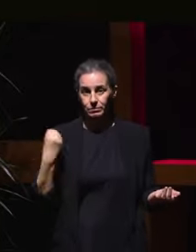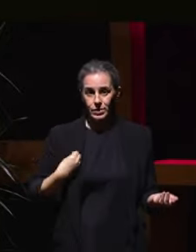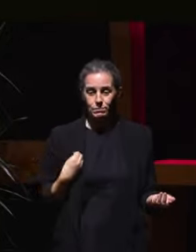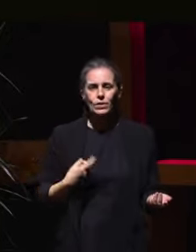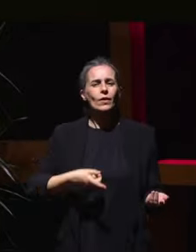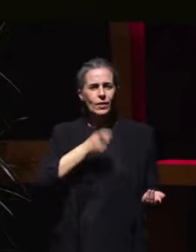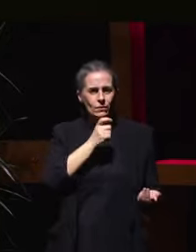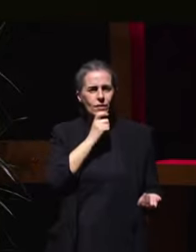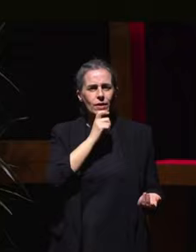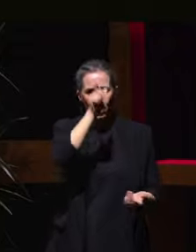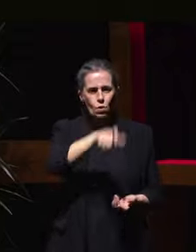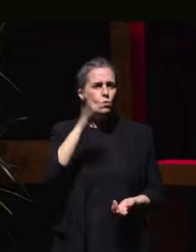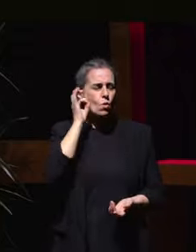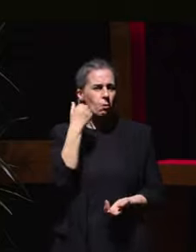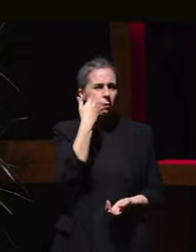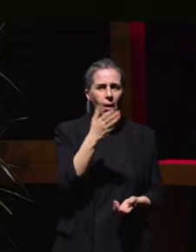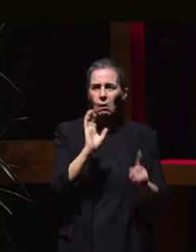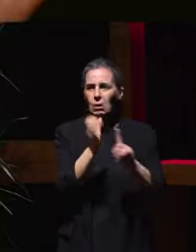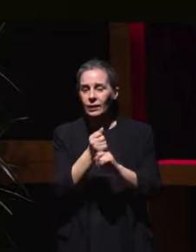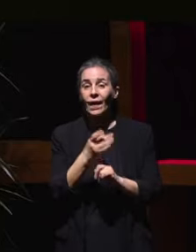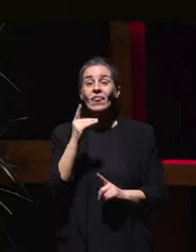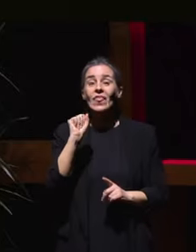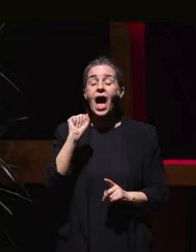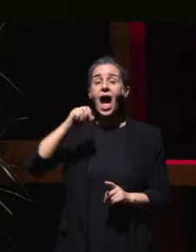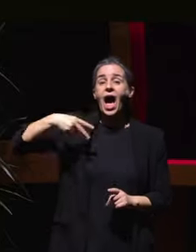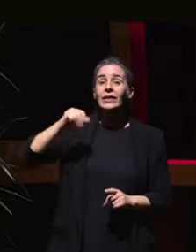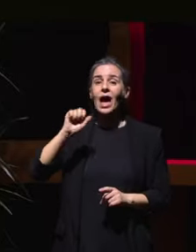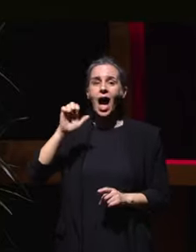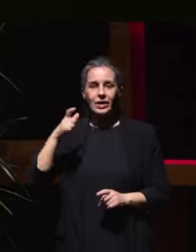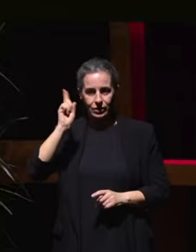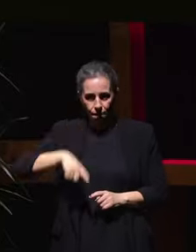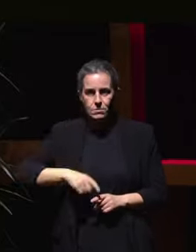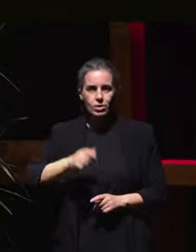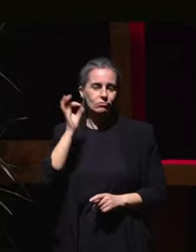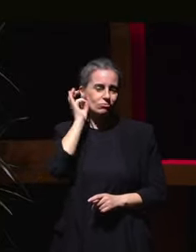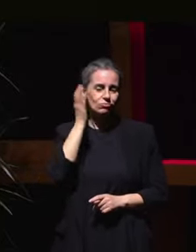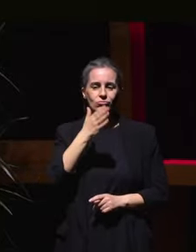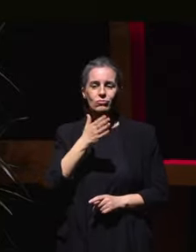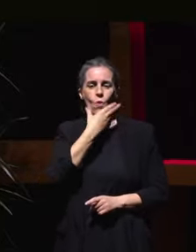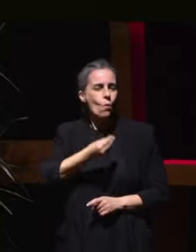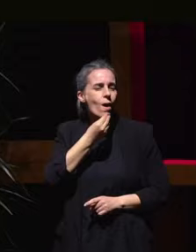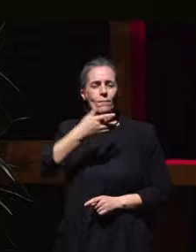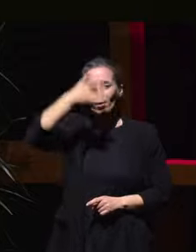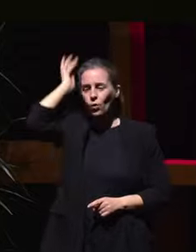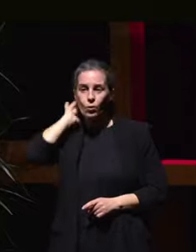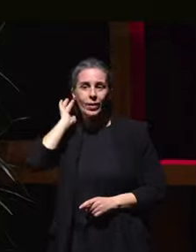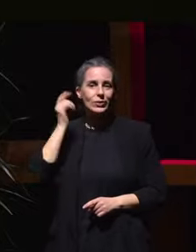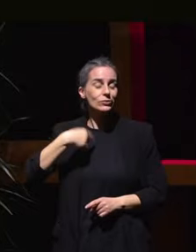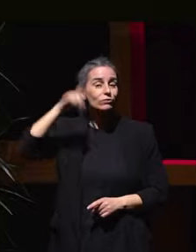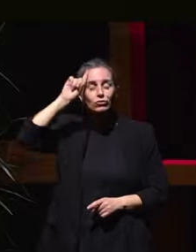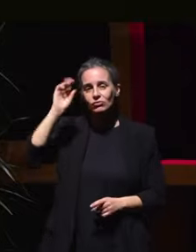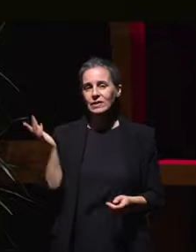chica despampanante como las que hemos visto. No habéis visto a Danae, también es una chica rubia, guapísima. No lo sé, ahí ya me pillas porque